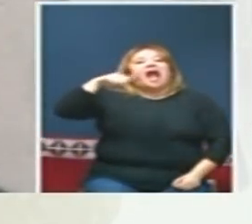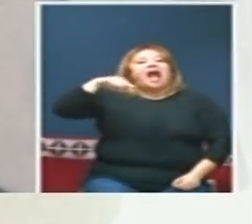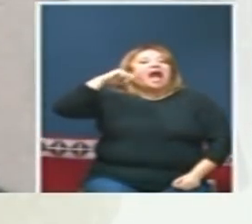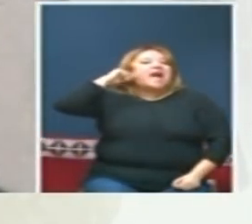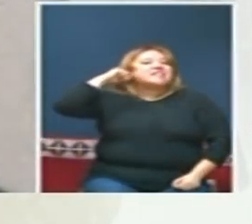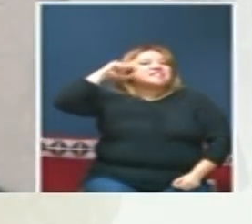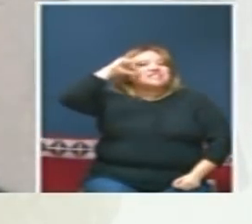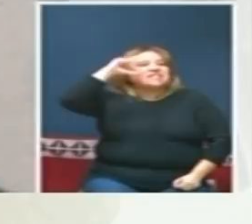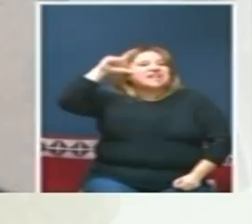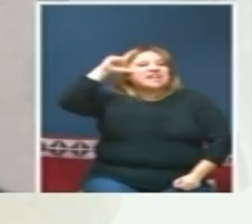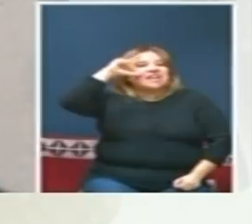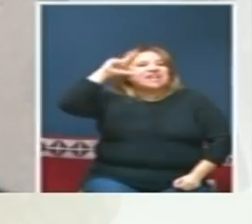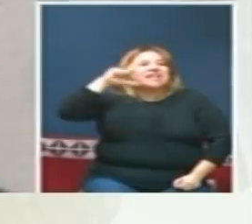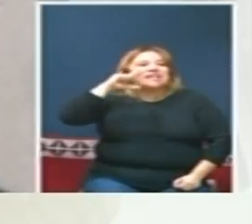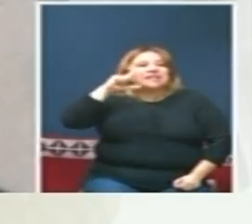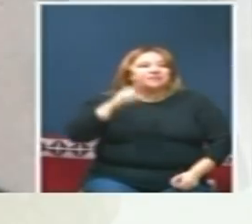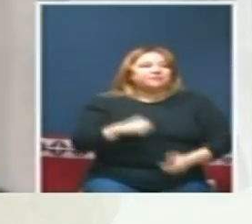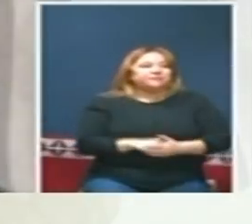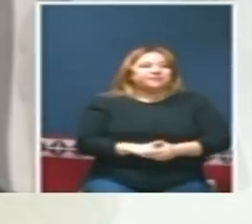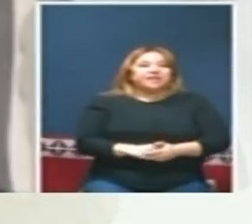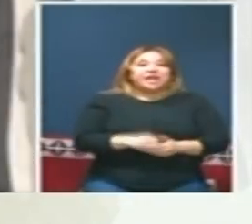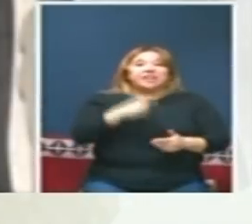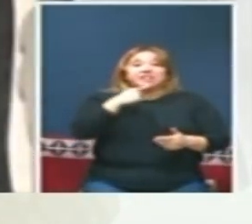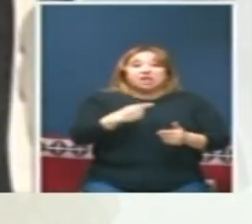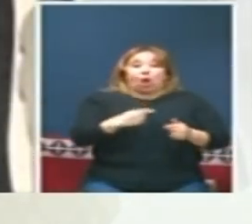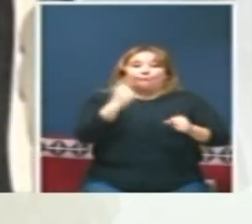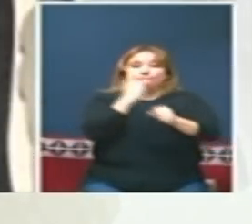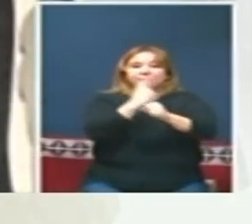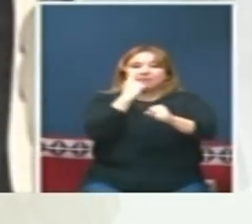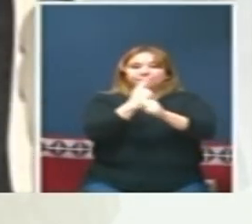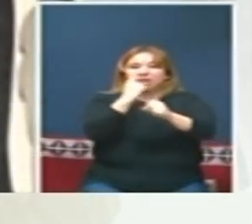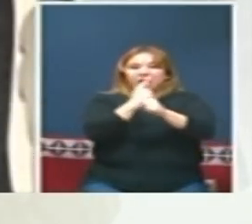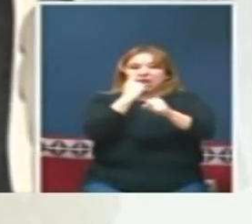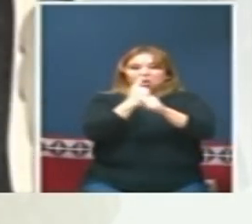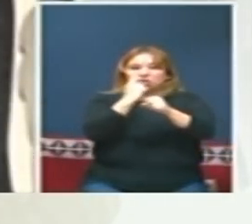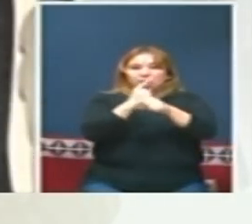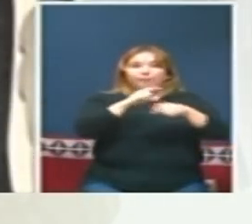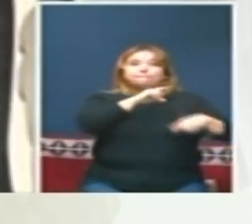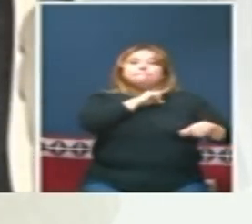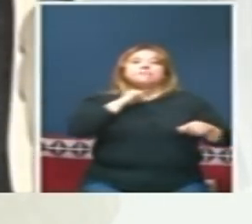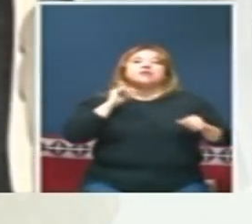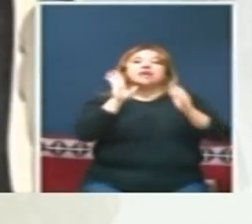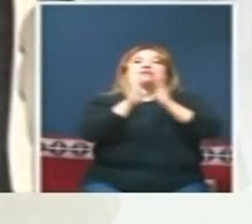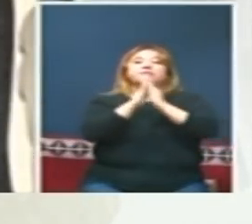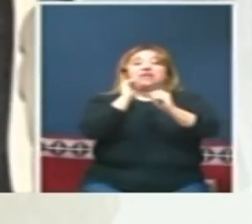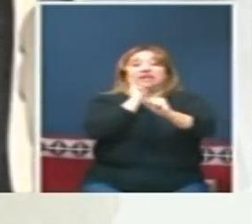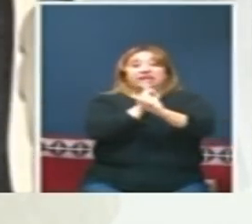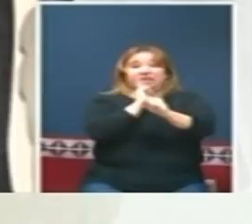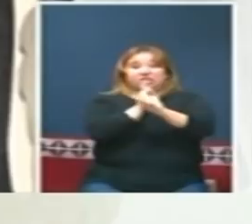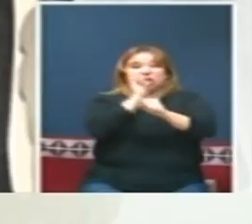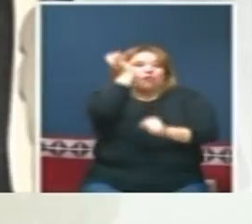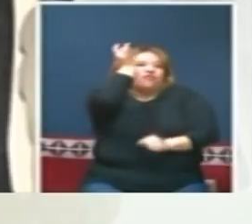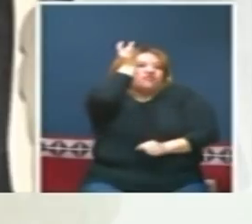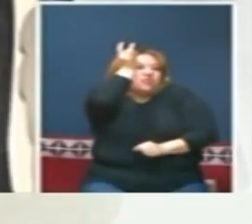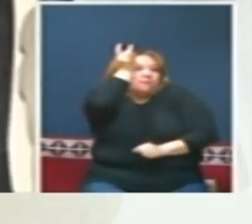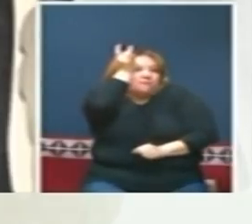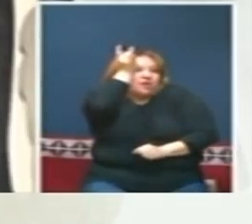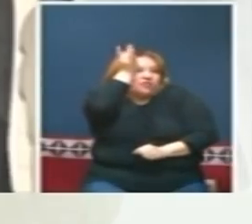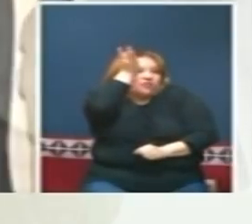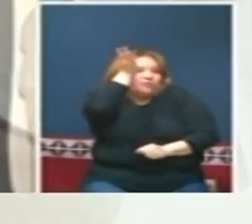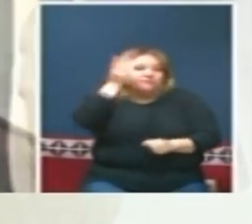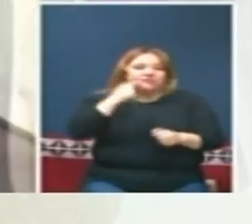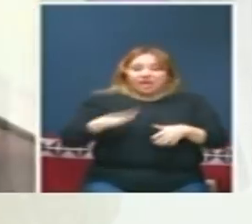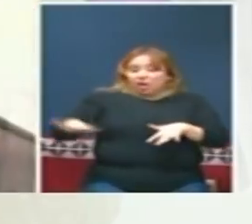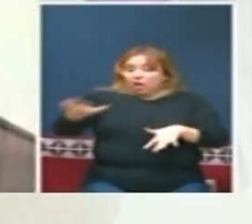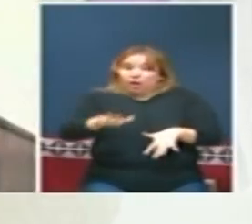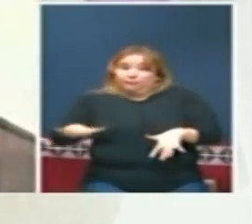Fue por dos años vicario cooperador primero en la parroquia Cristo del Perdón en La Reja, partido de